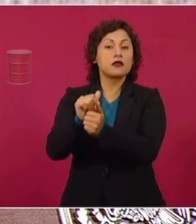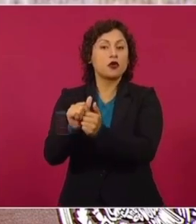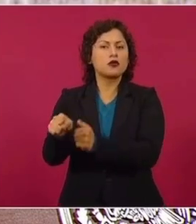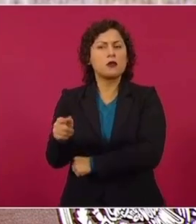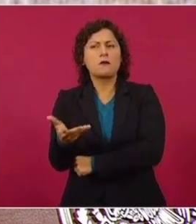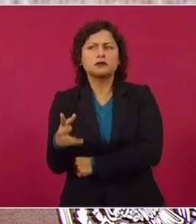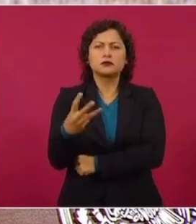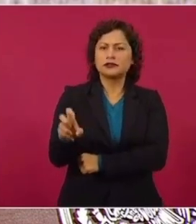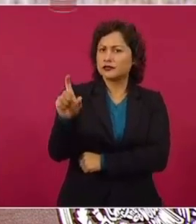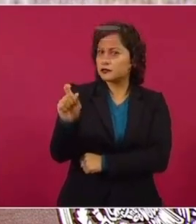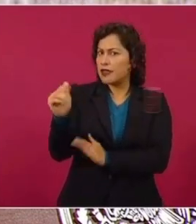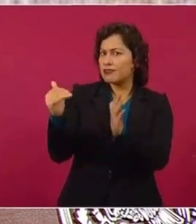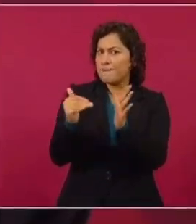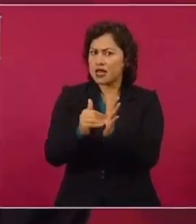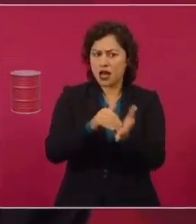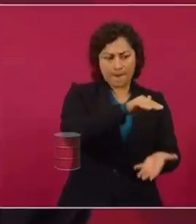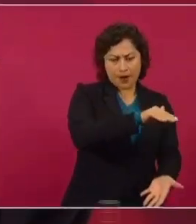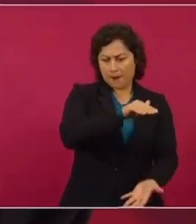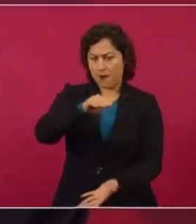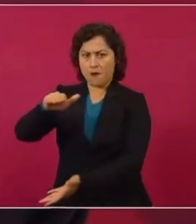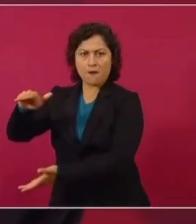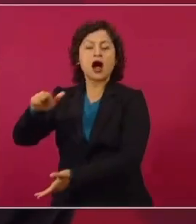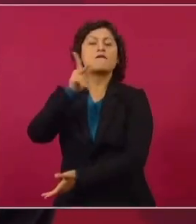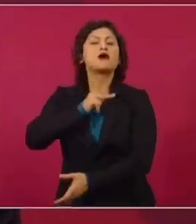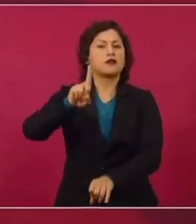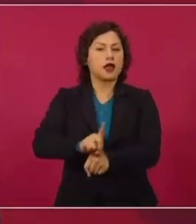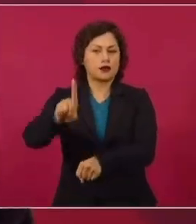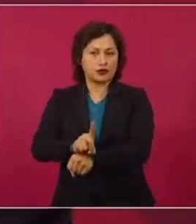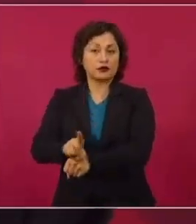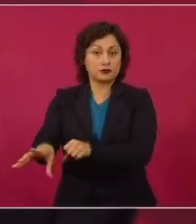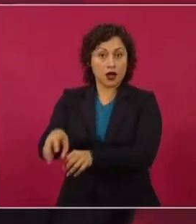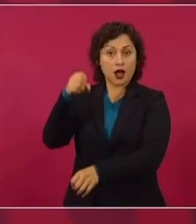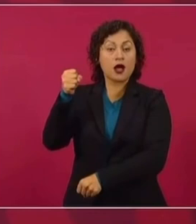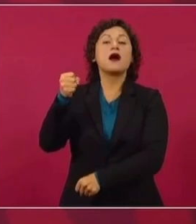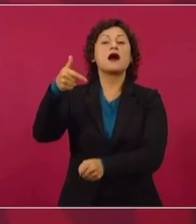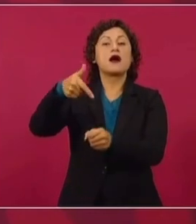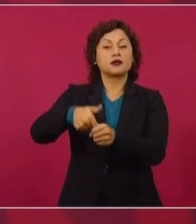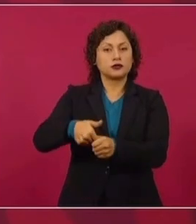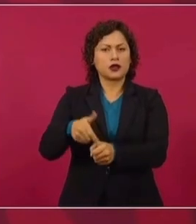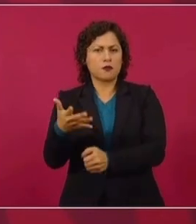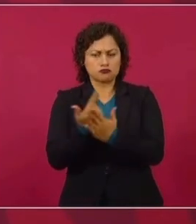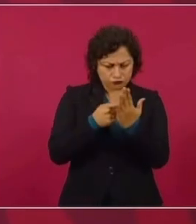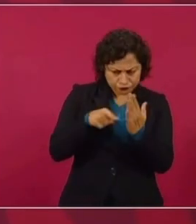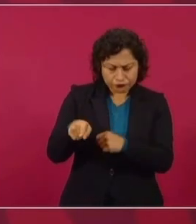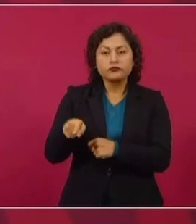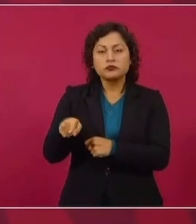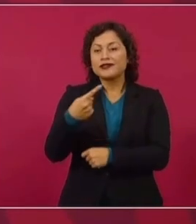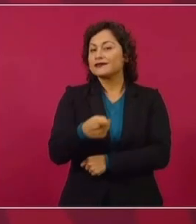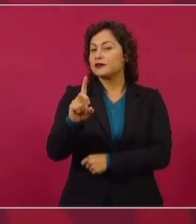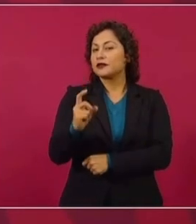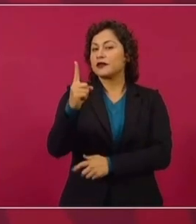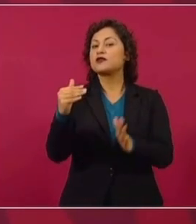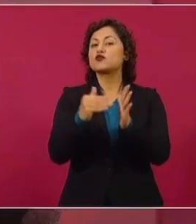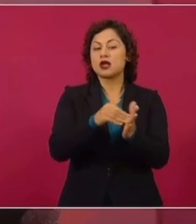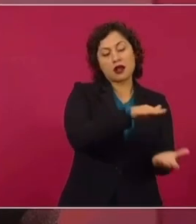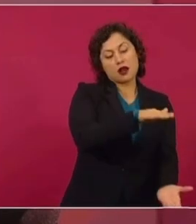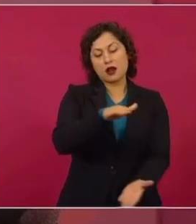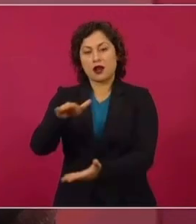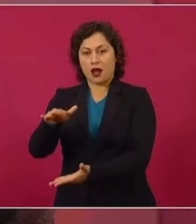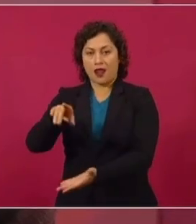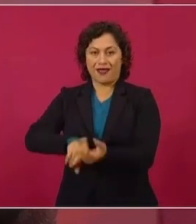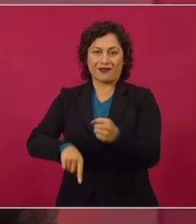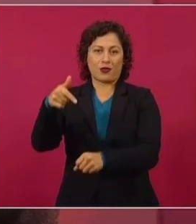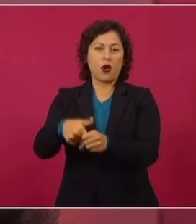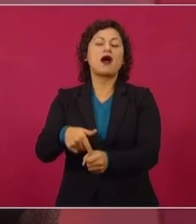320 mil barriles diarios se obtiene nada más de gasolinas al día de hoy 131 mil barriles